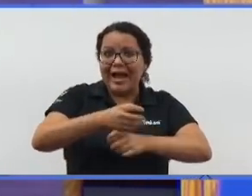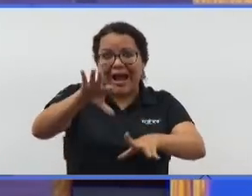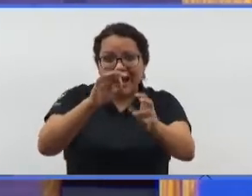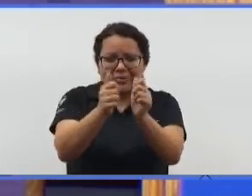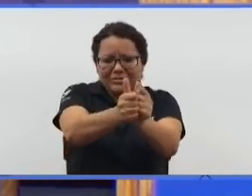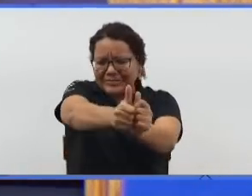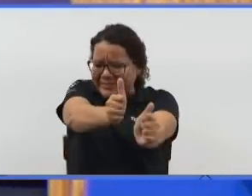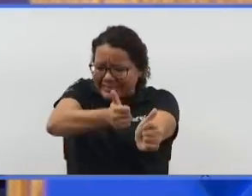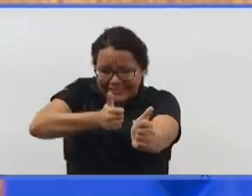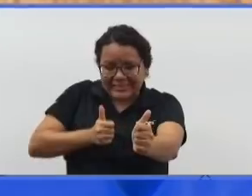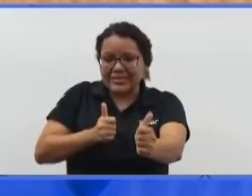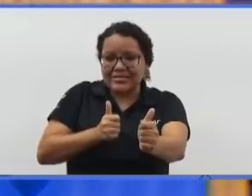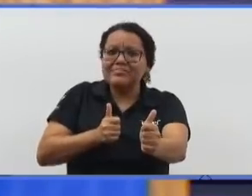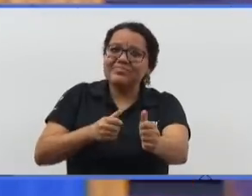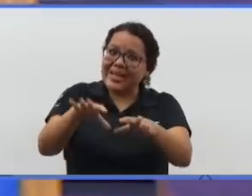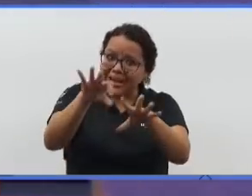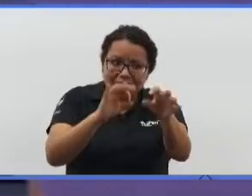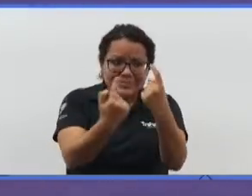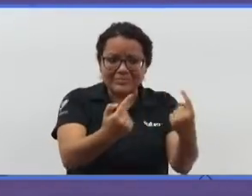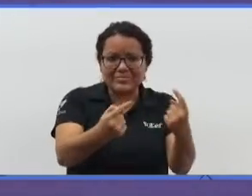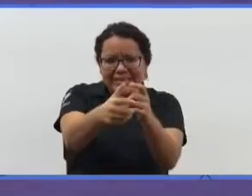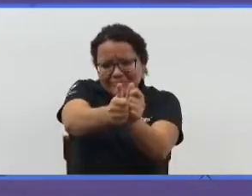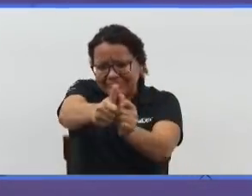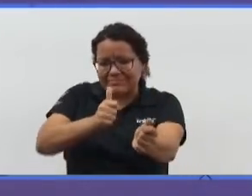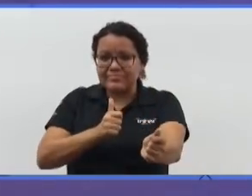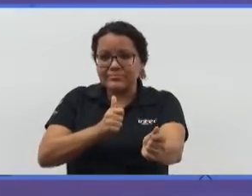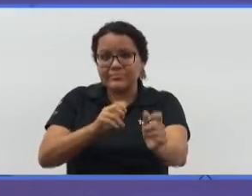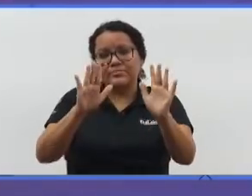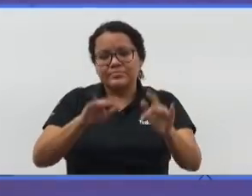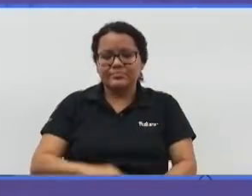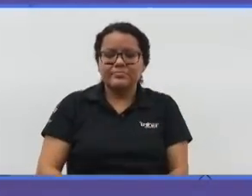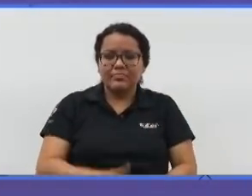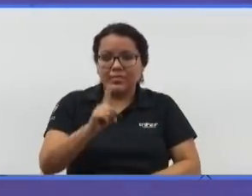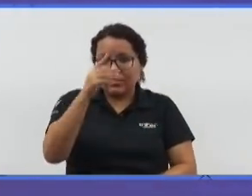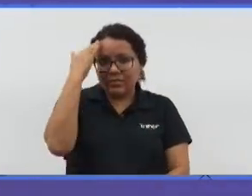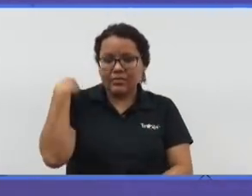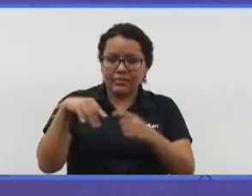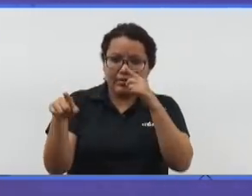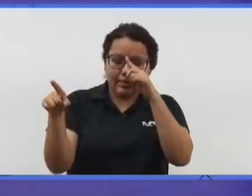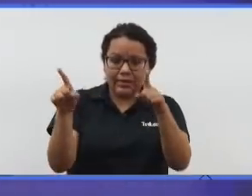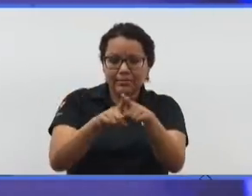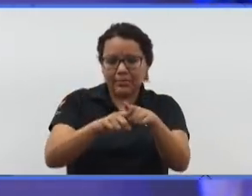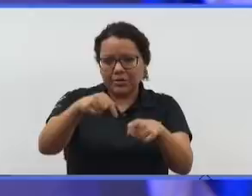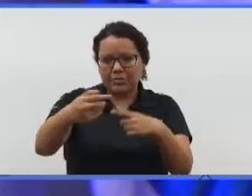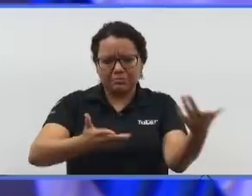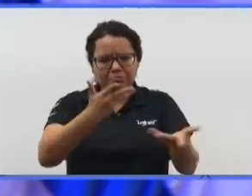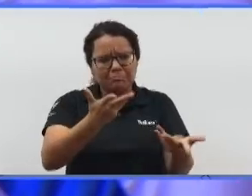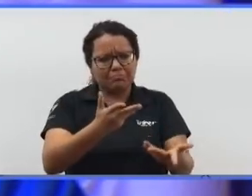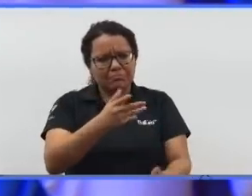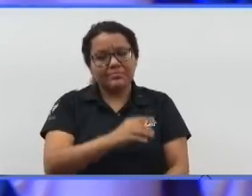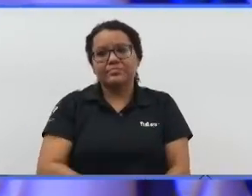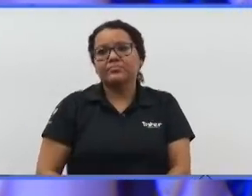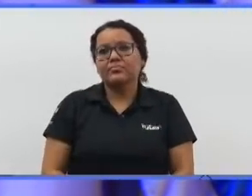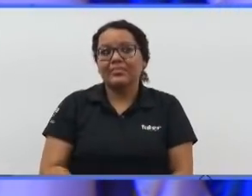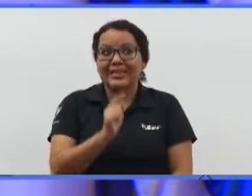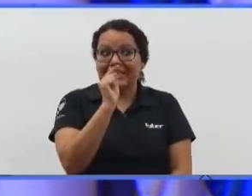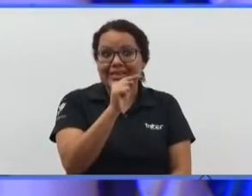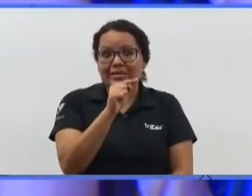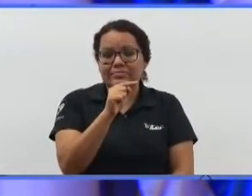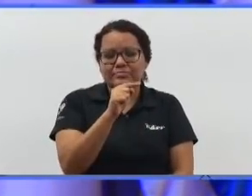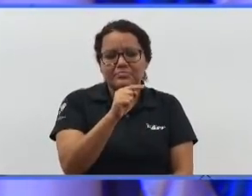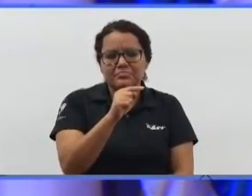diga conmigo retrocedido una hermana servidora de la iglesia por mucho tiempo li que bueno ver en la casa dios por mucho tiempo